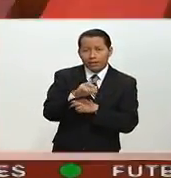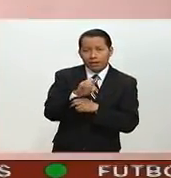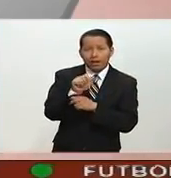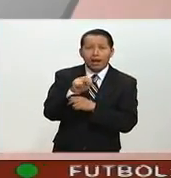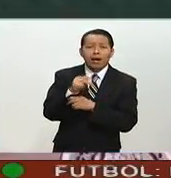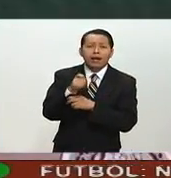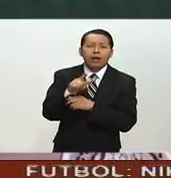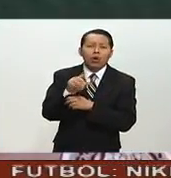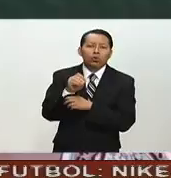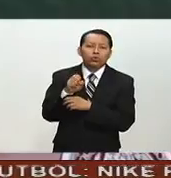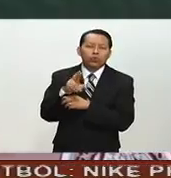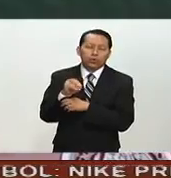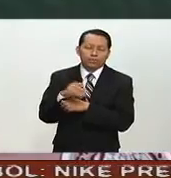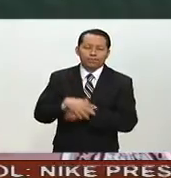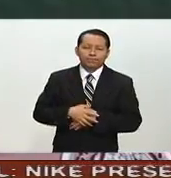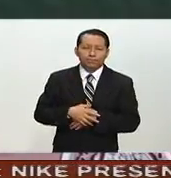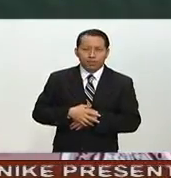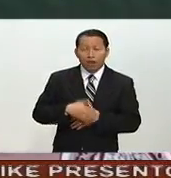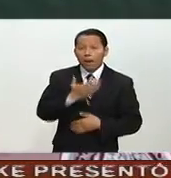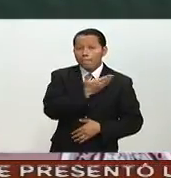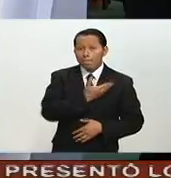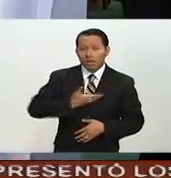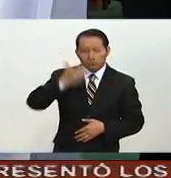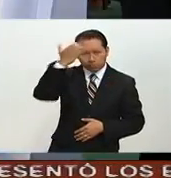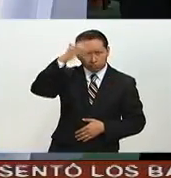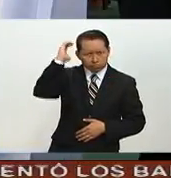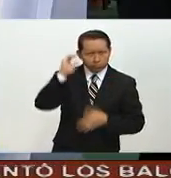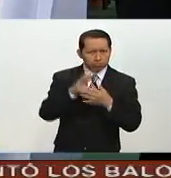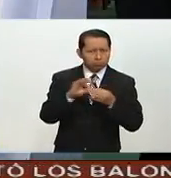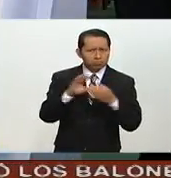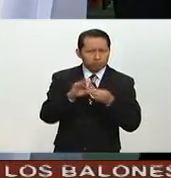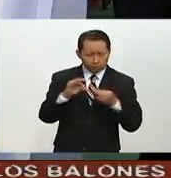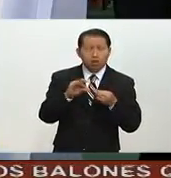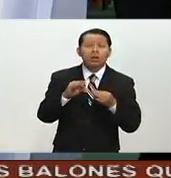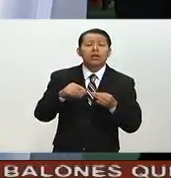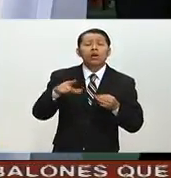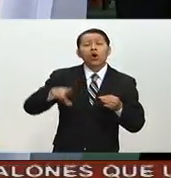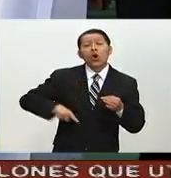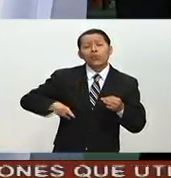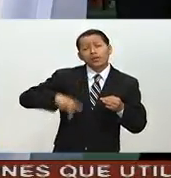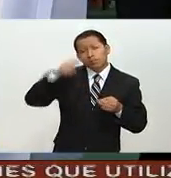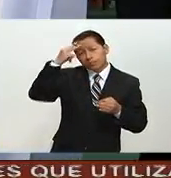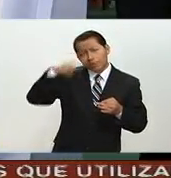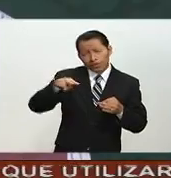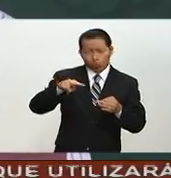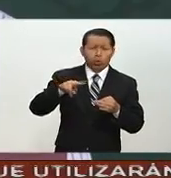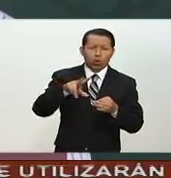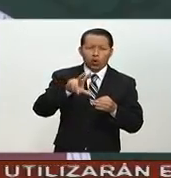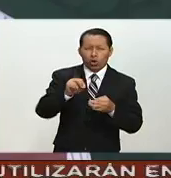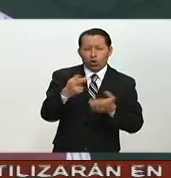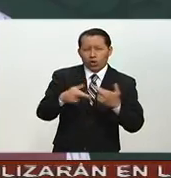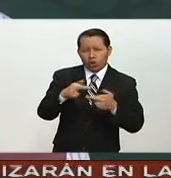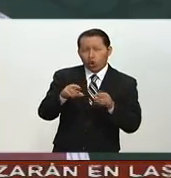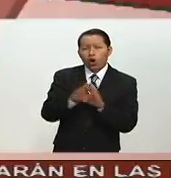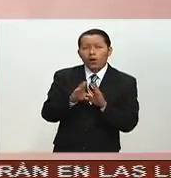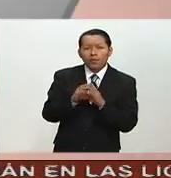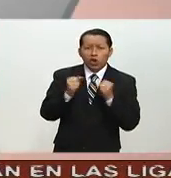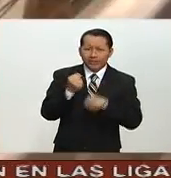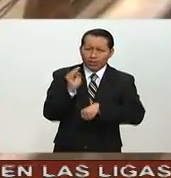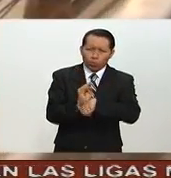Chong. Asevera el presidente Enrique Peña Nieto que el Estado no dará ni un paso atrás en el objetivo de dar